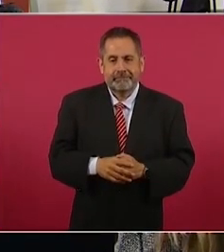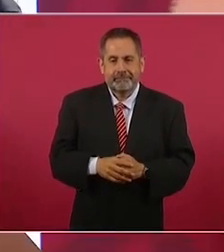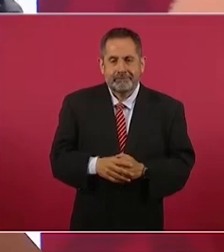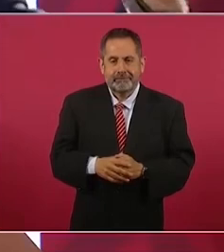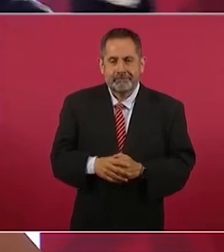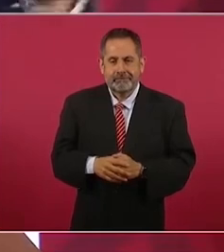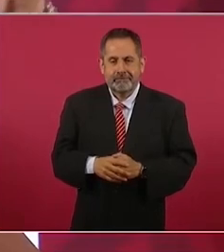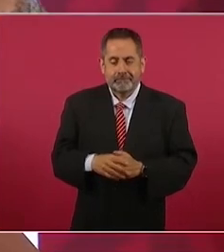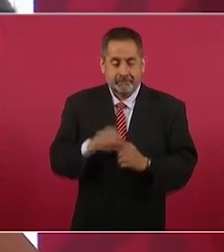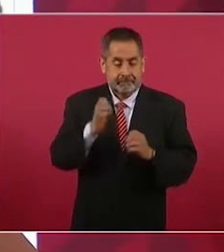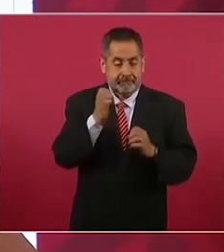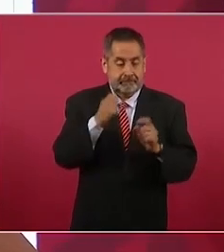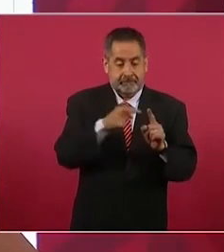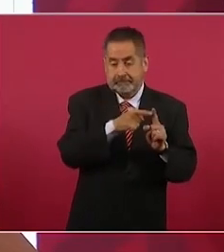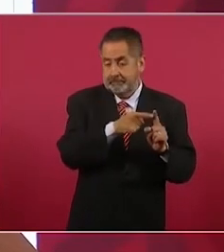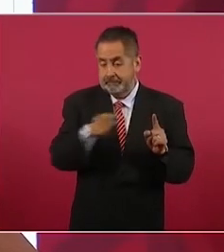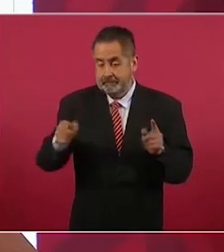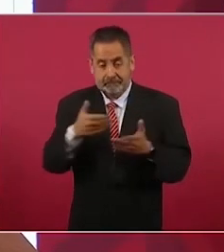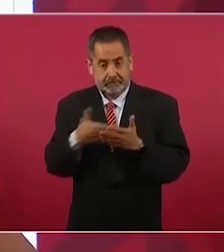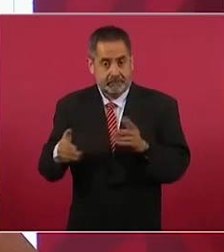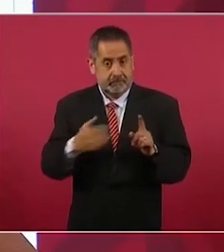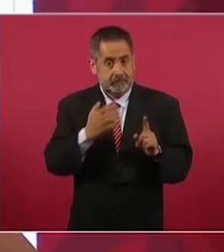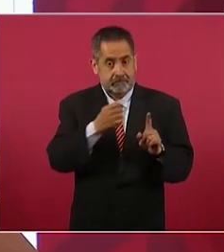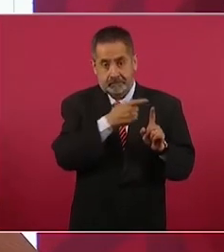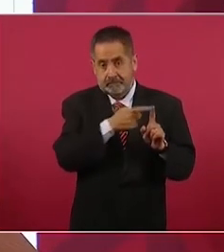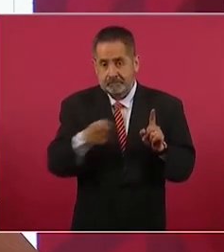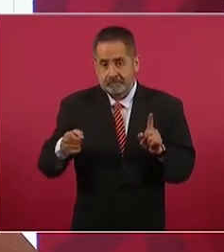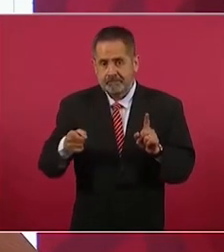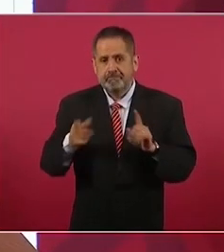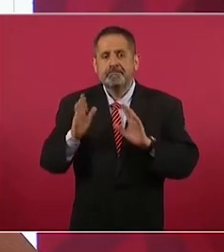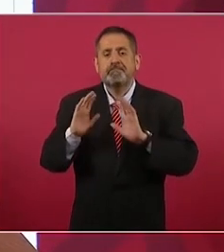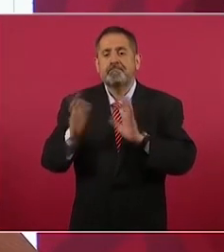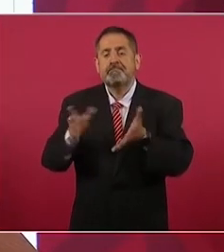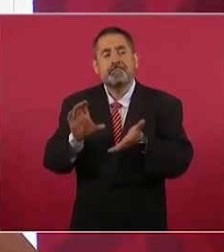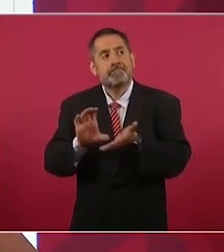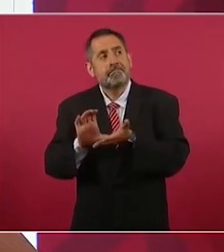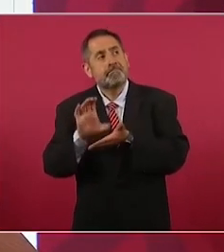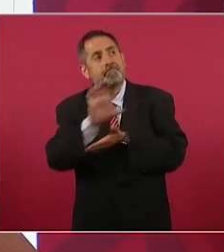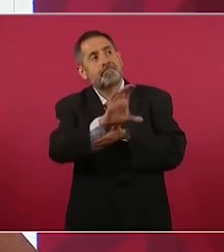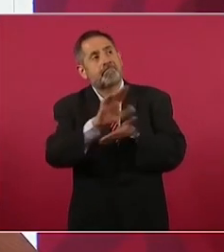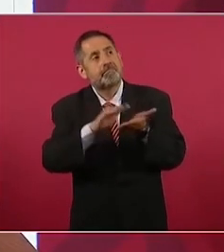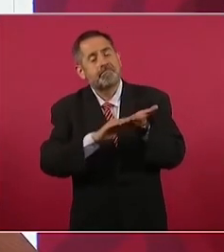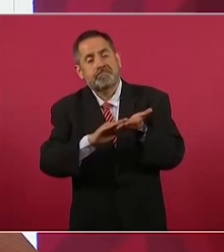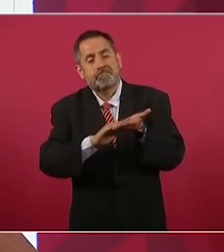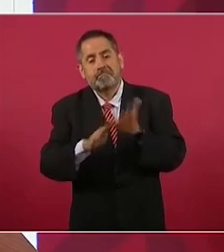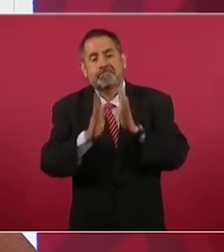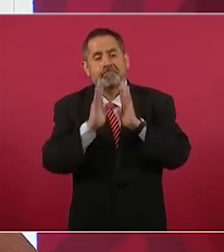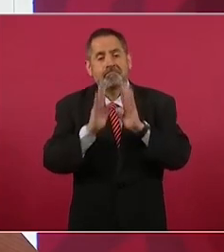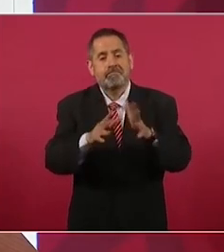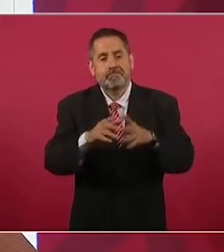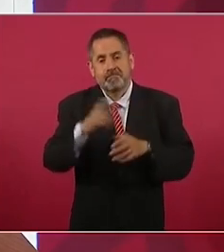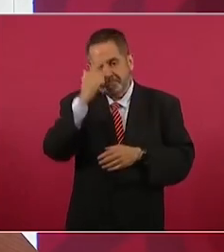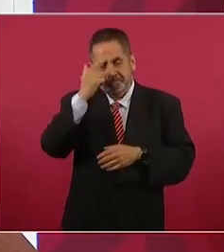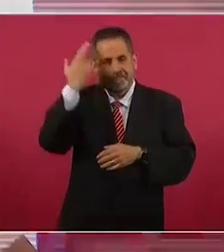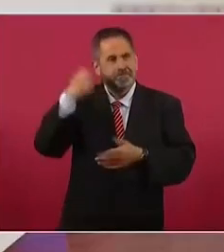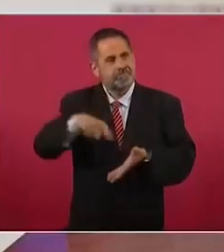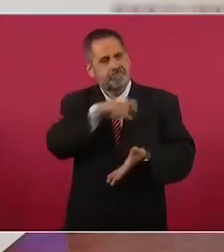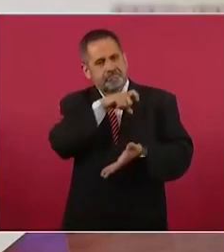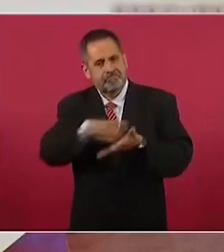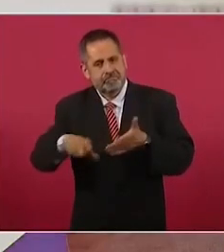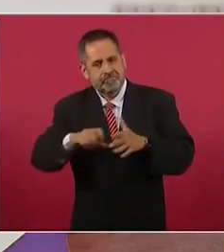De enero a la fecha ya se pagó la refinería que